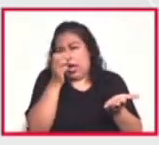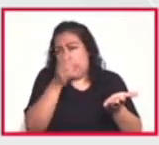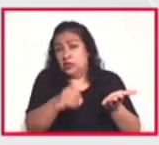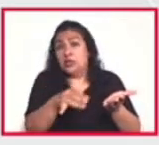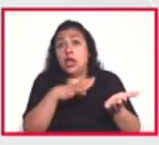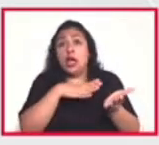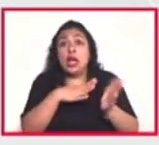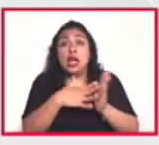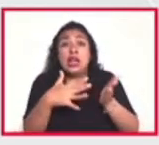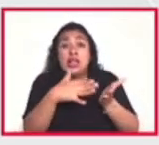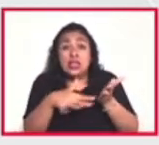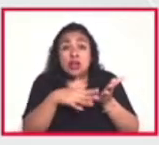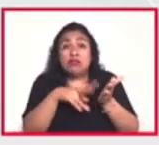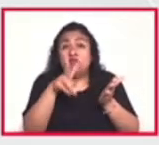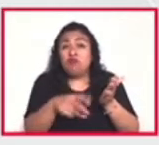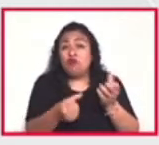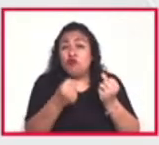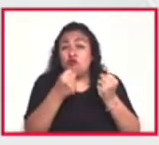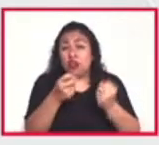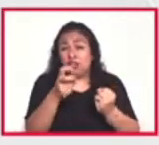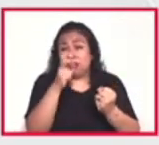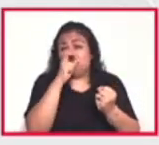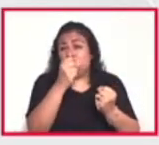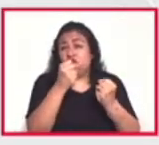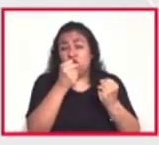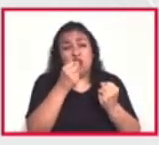literatura profundamente autoritaria.